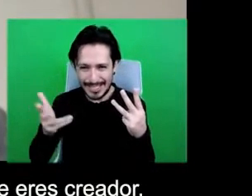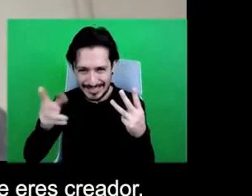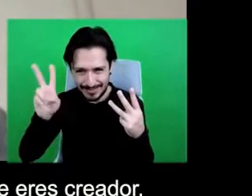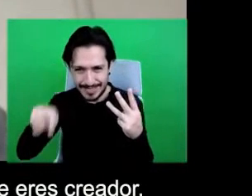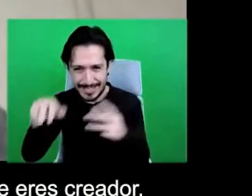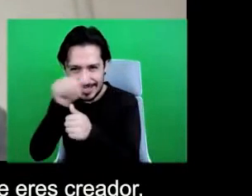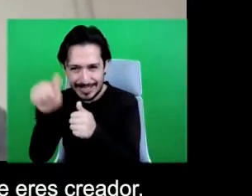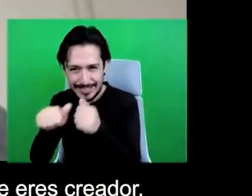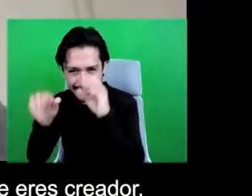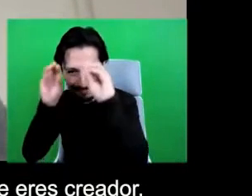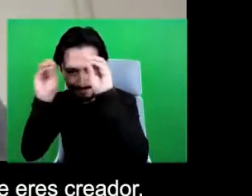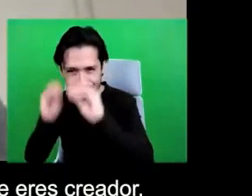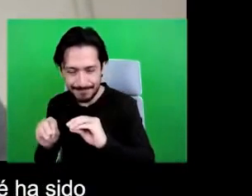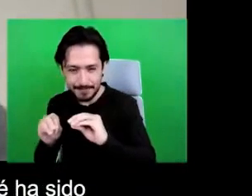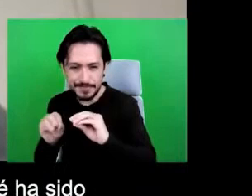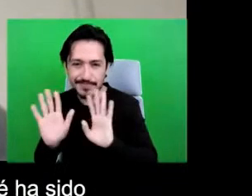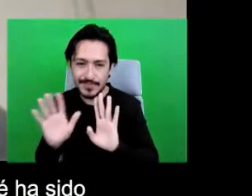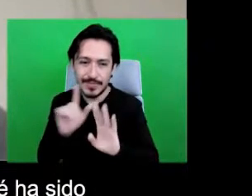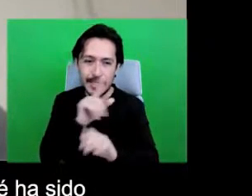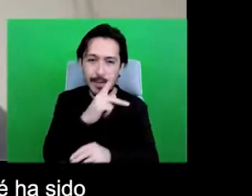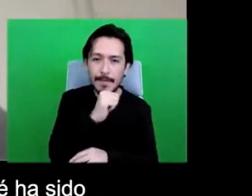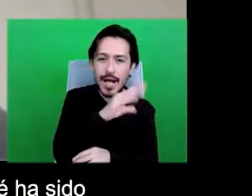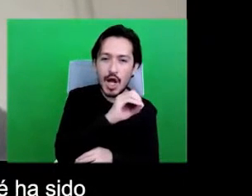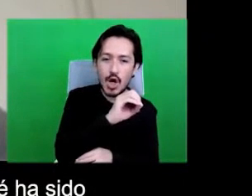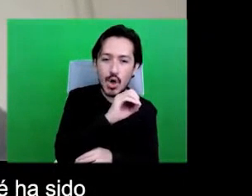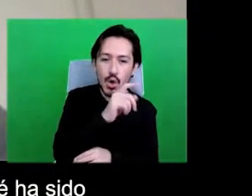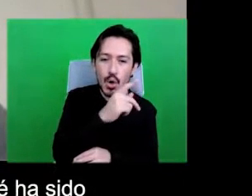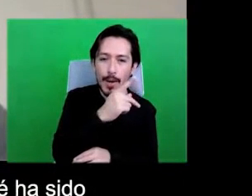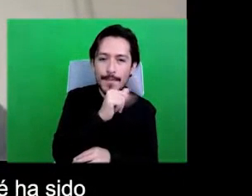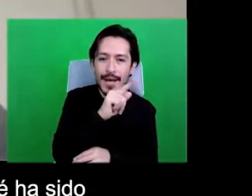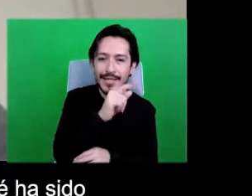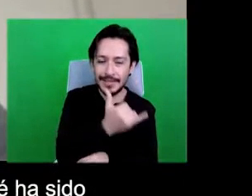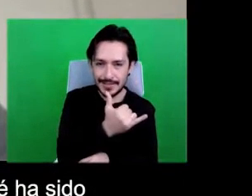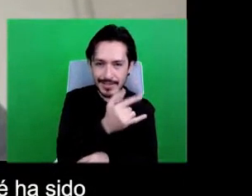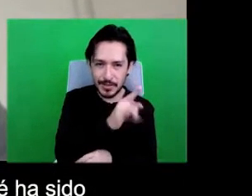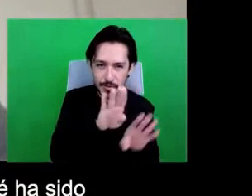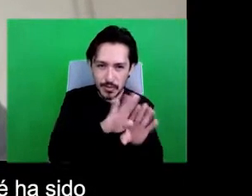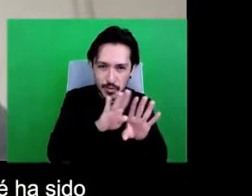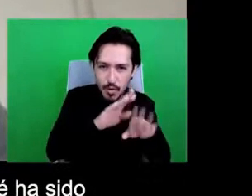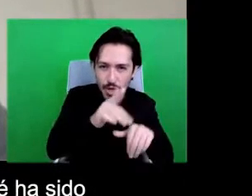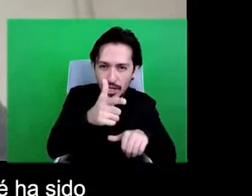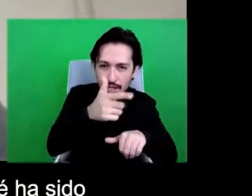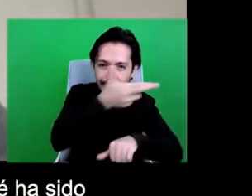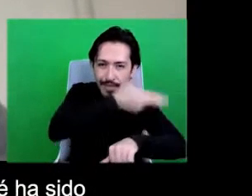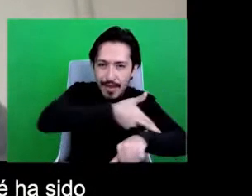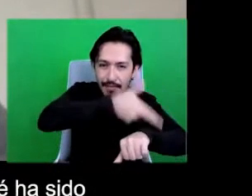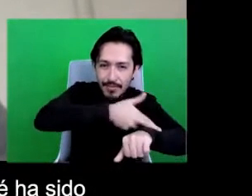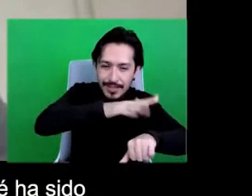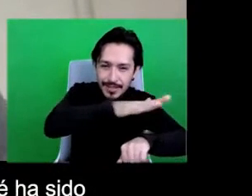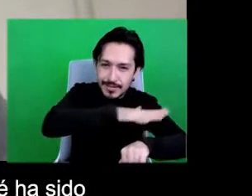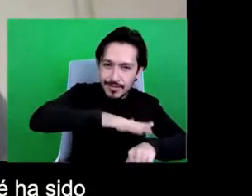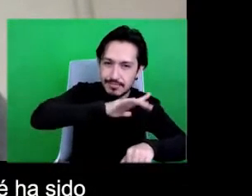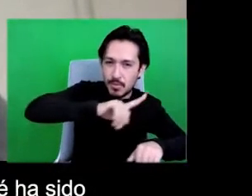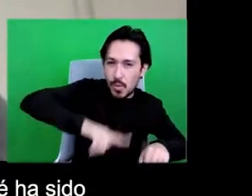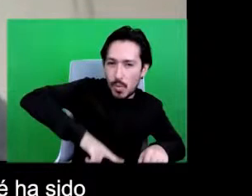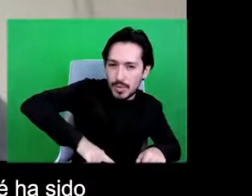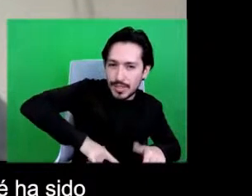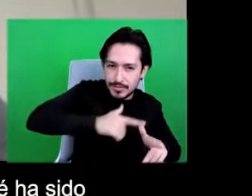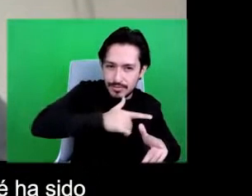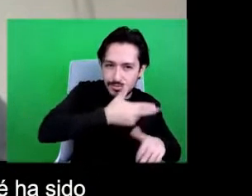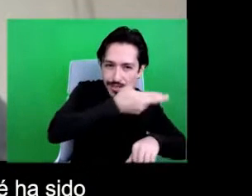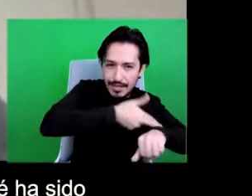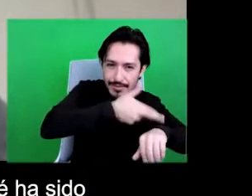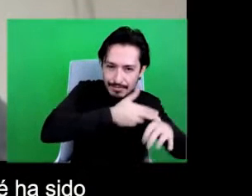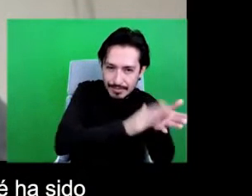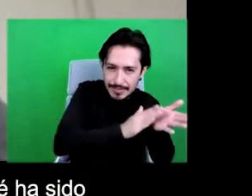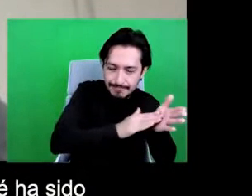se pueden considerar más la parte de gestión de la cultura, y tú eres creador artístico, visual. ¿Qué ha sido para